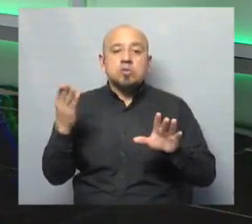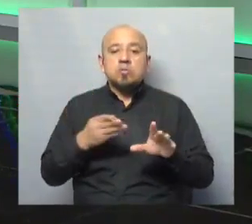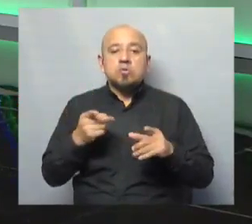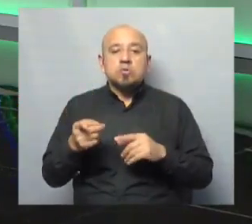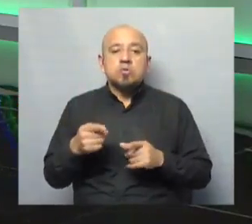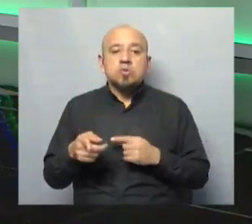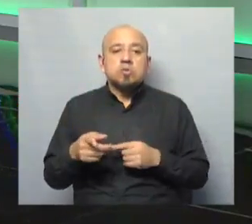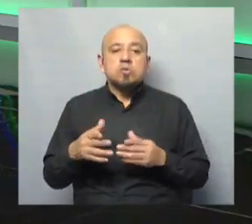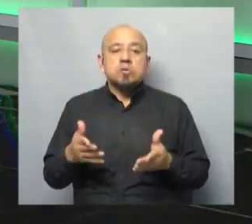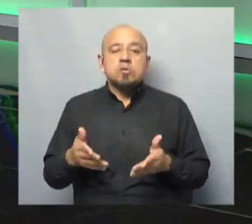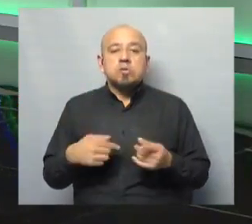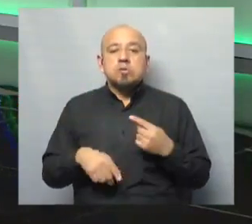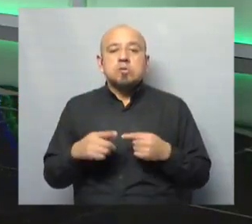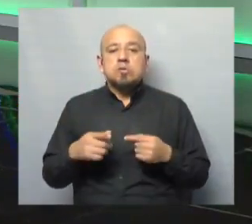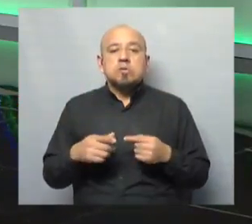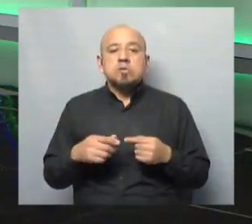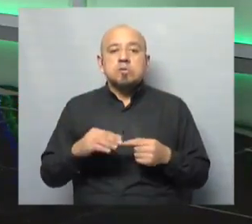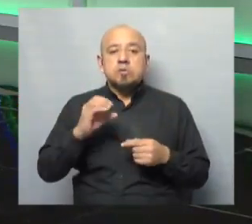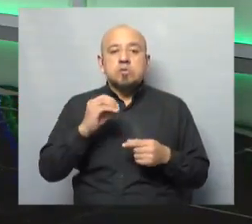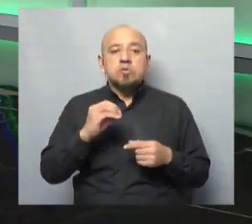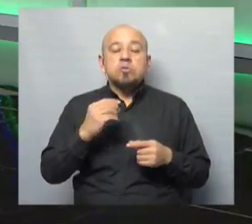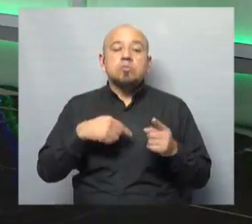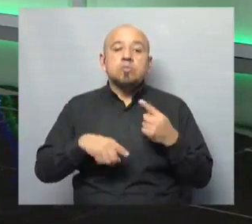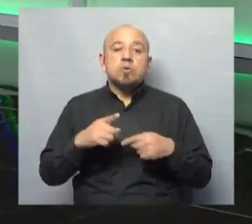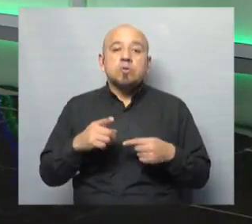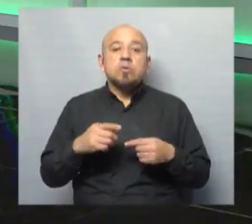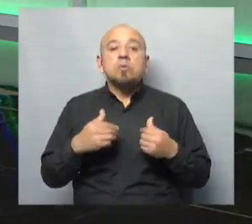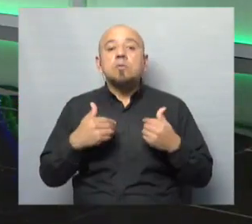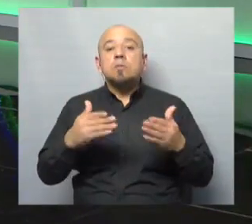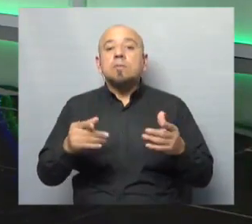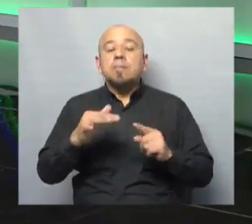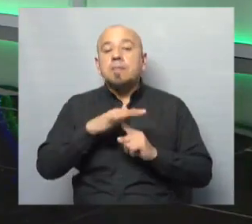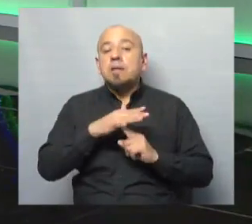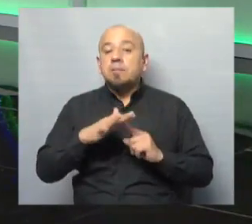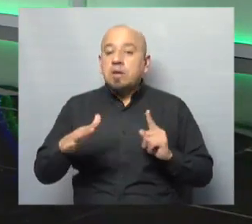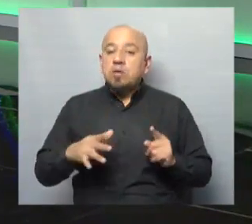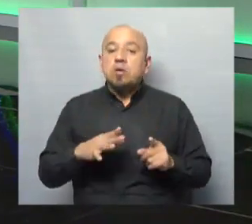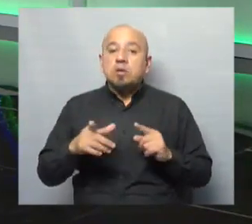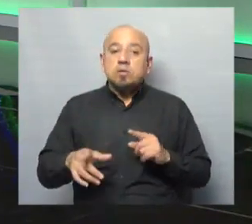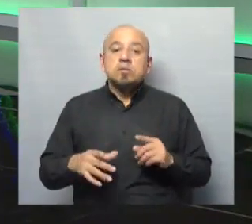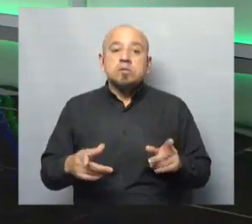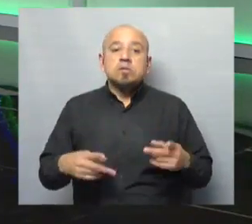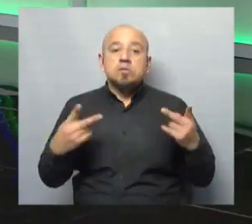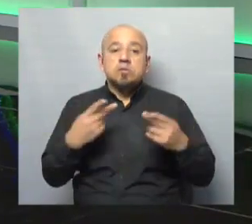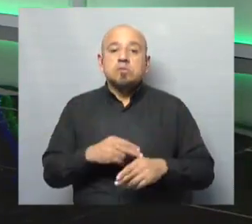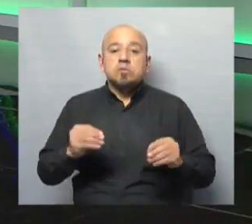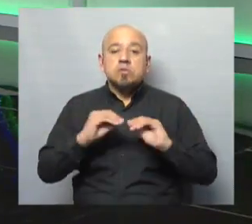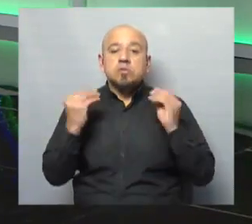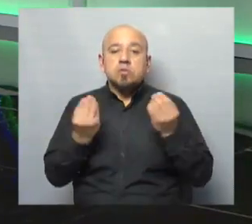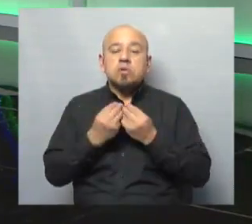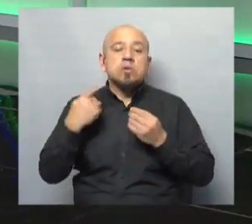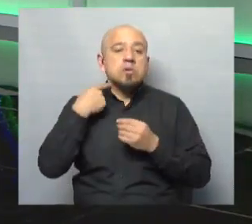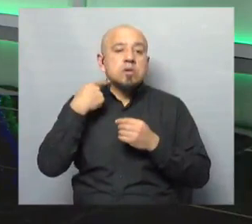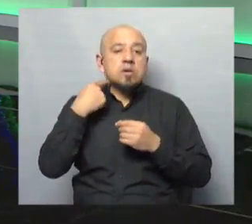sus capacidades ante la inminente llegada del otoño pero particularmente del invierno donde se teme que un corte total de gas podría